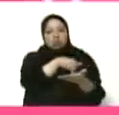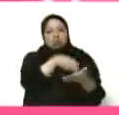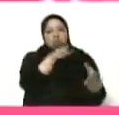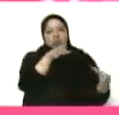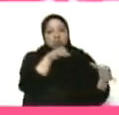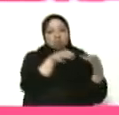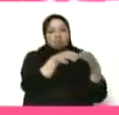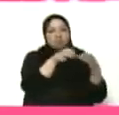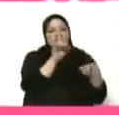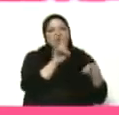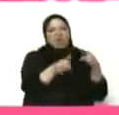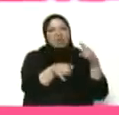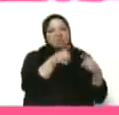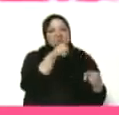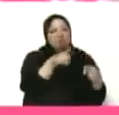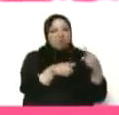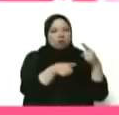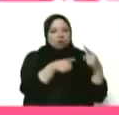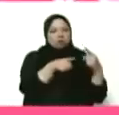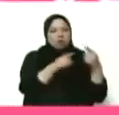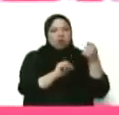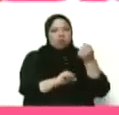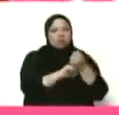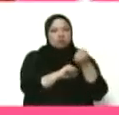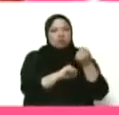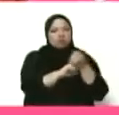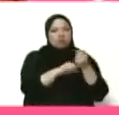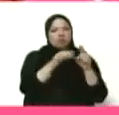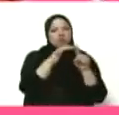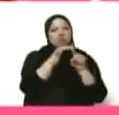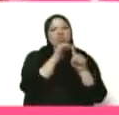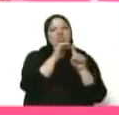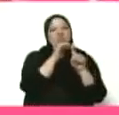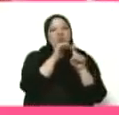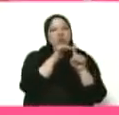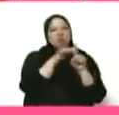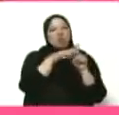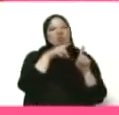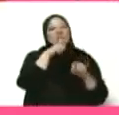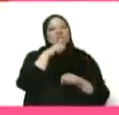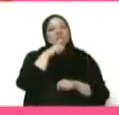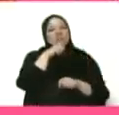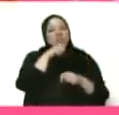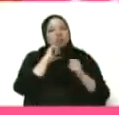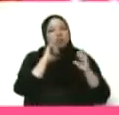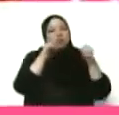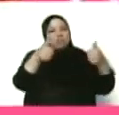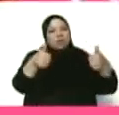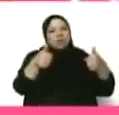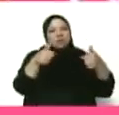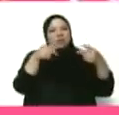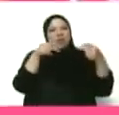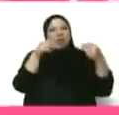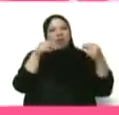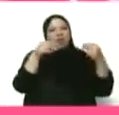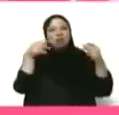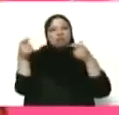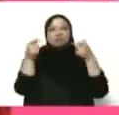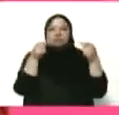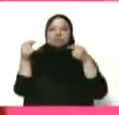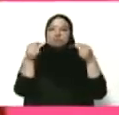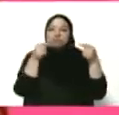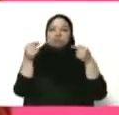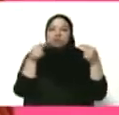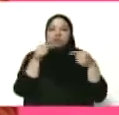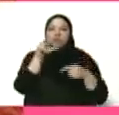A veces yo hago la coyuntura de la situación, ¿verdad? Y abro el derecho de palabra. Se han anotado